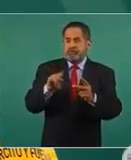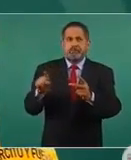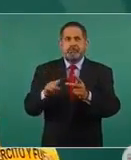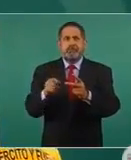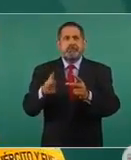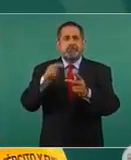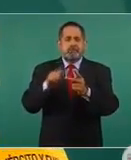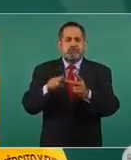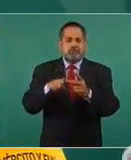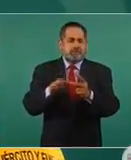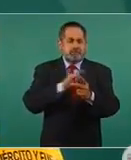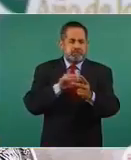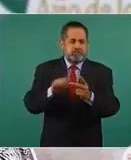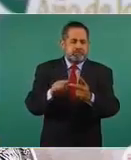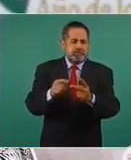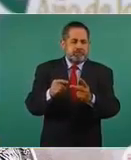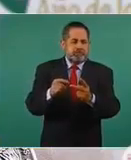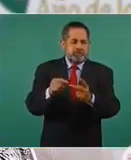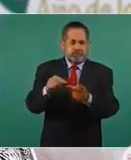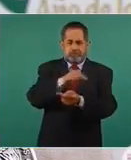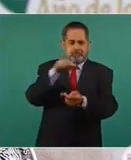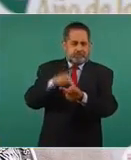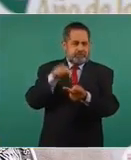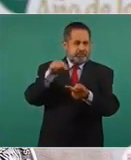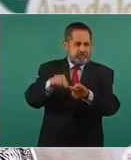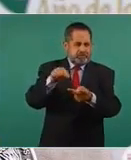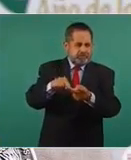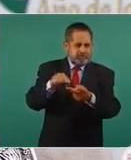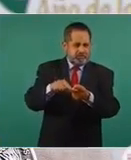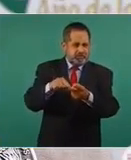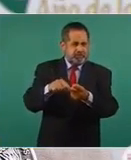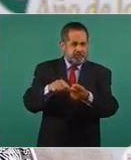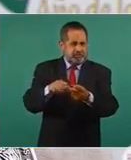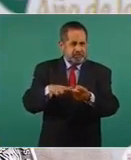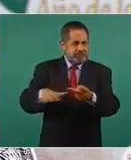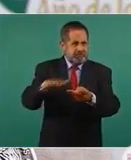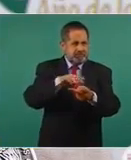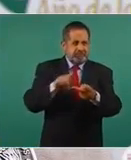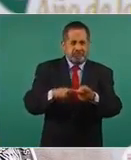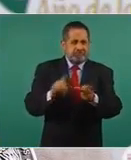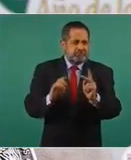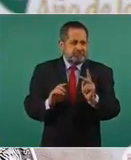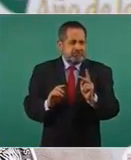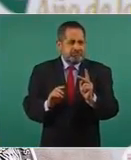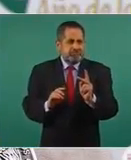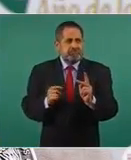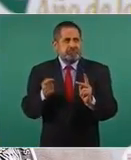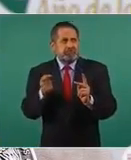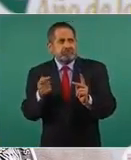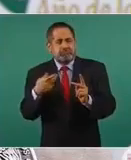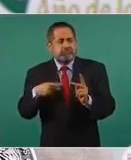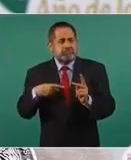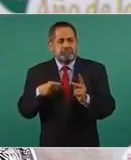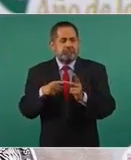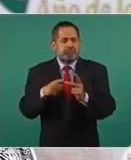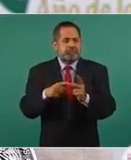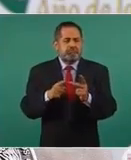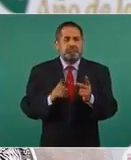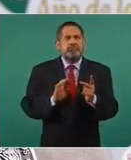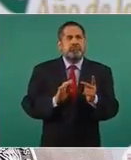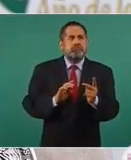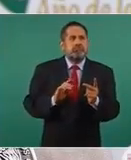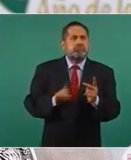casi en la parte central del territorio de ese estado, de